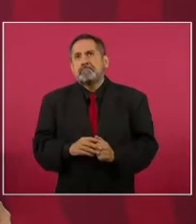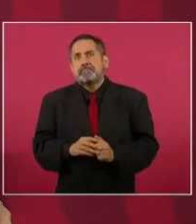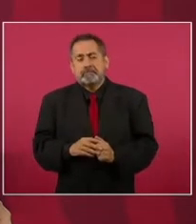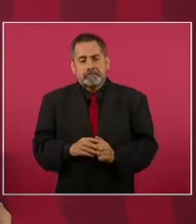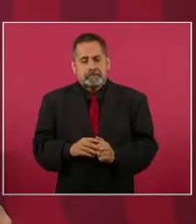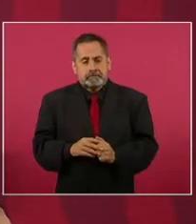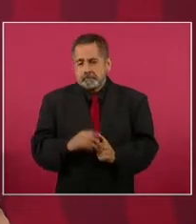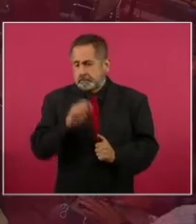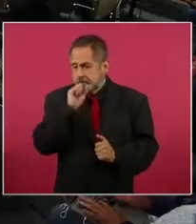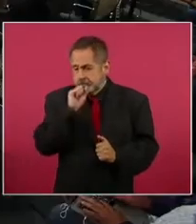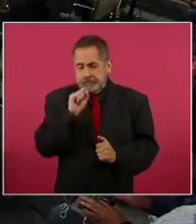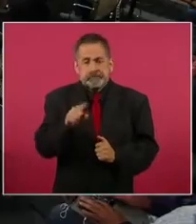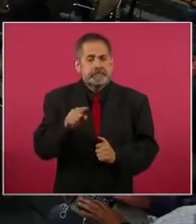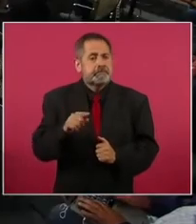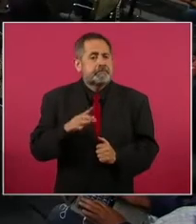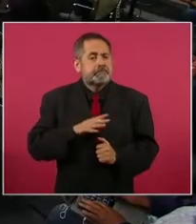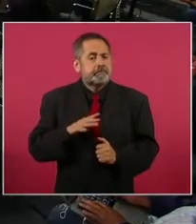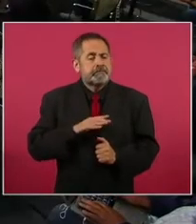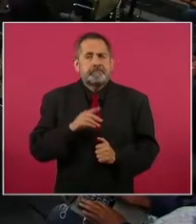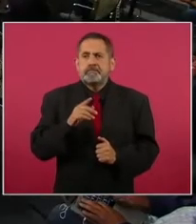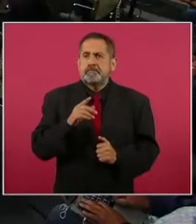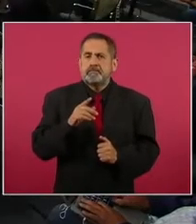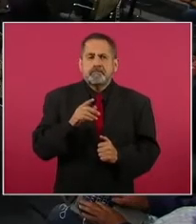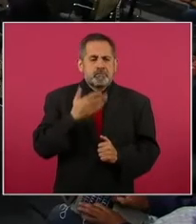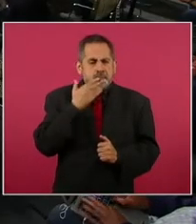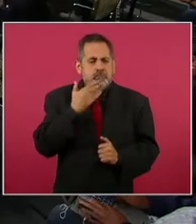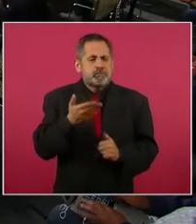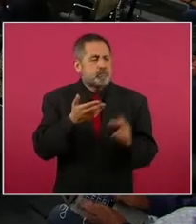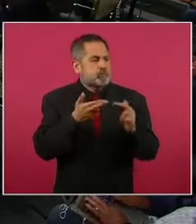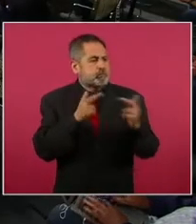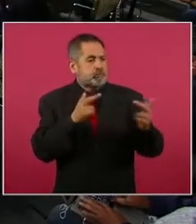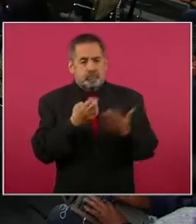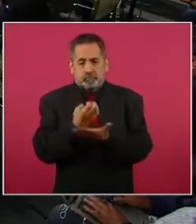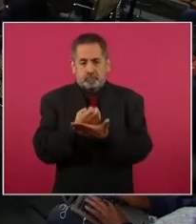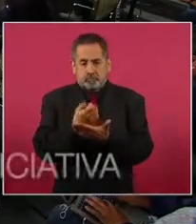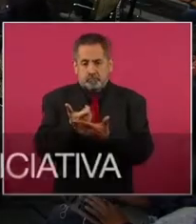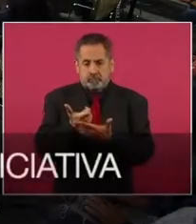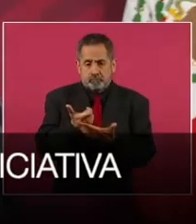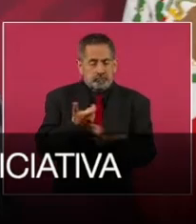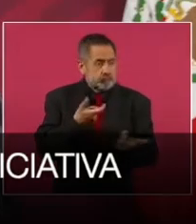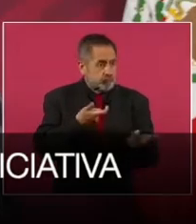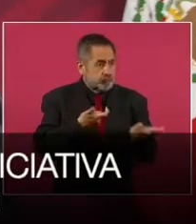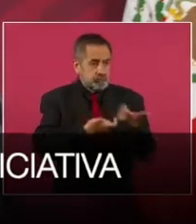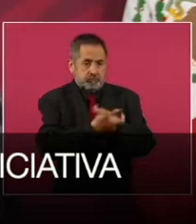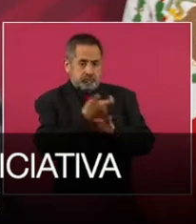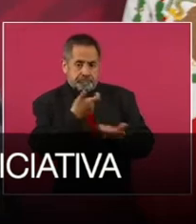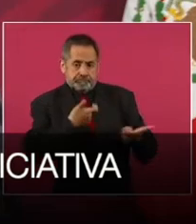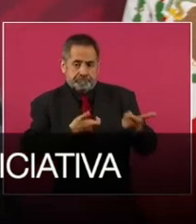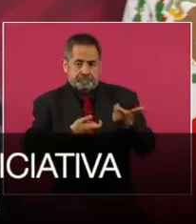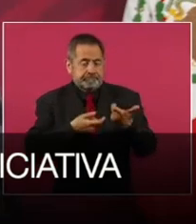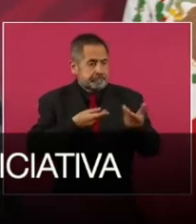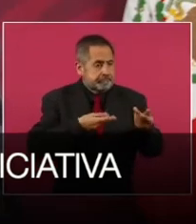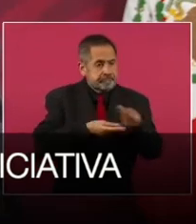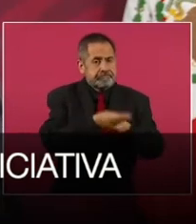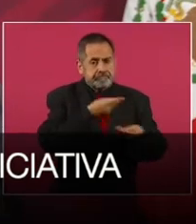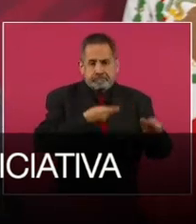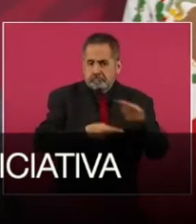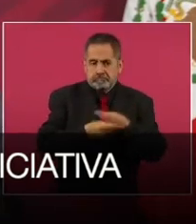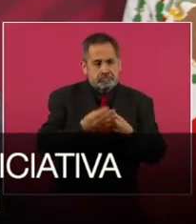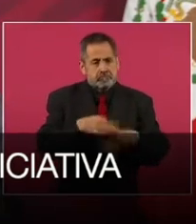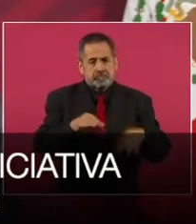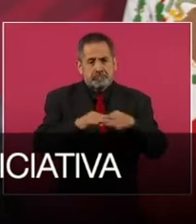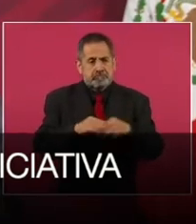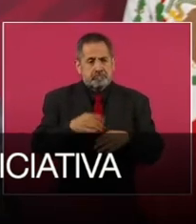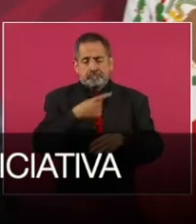Luego de haberse exhibido una lista de funcionarios que ganan más que el presidente Andrés Manuel López Obrador, este anunció que preparará una iniciativa